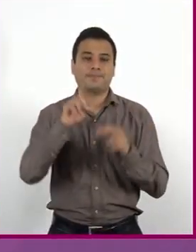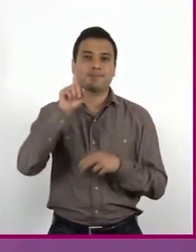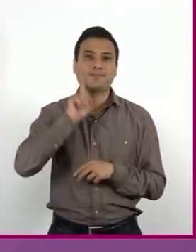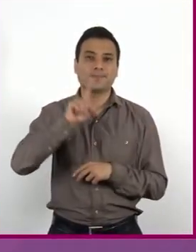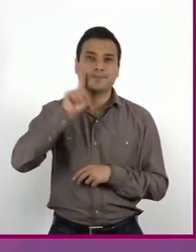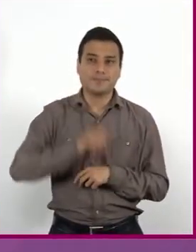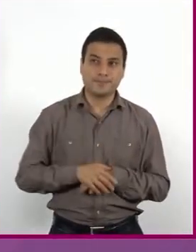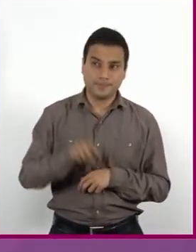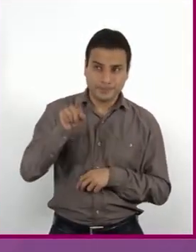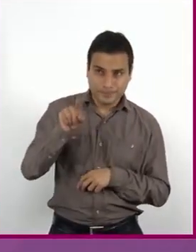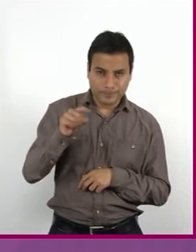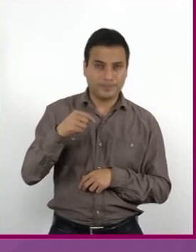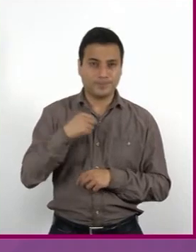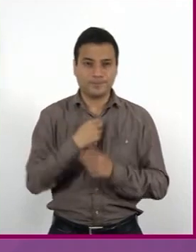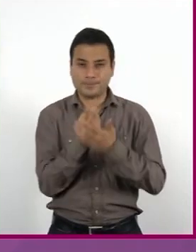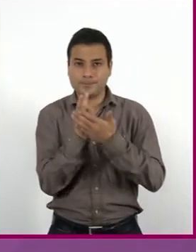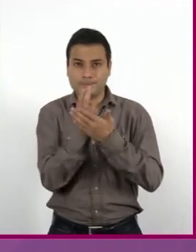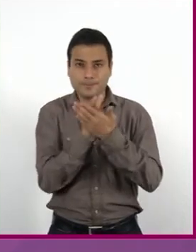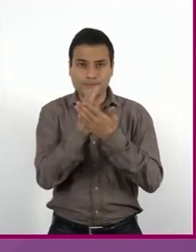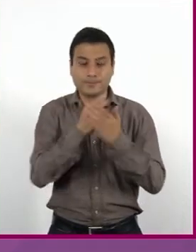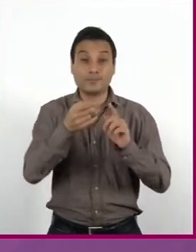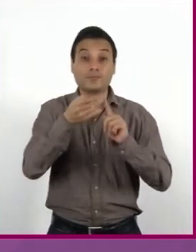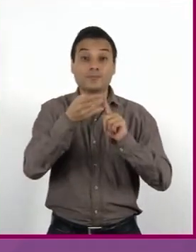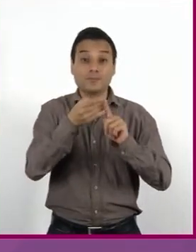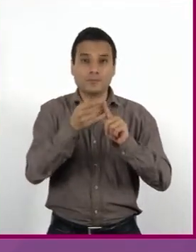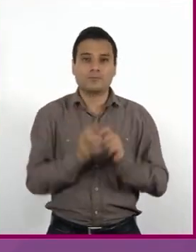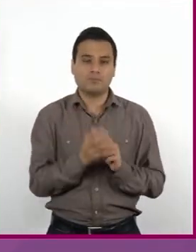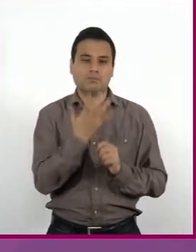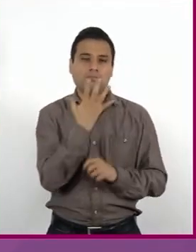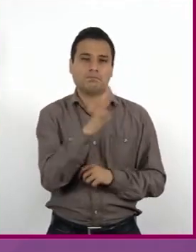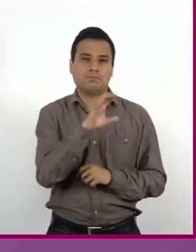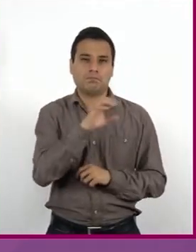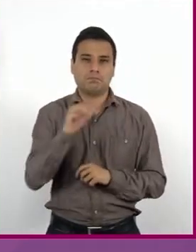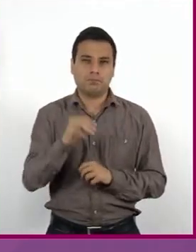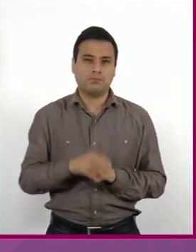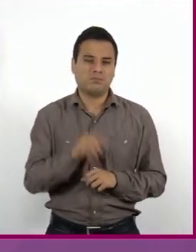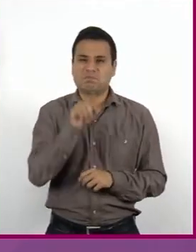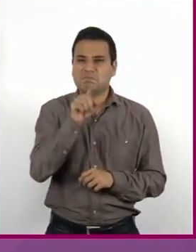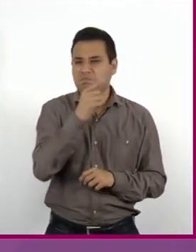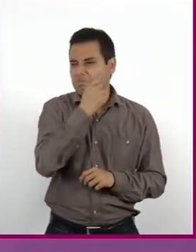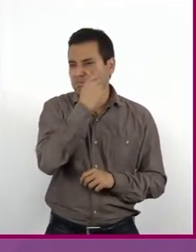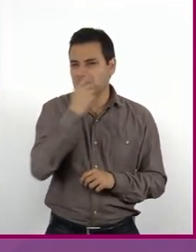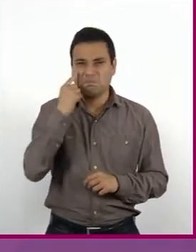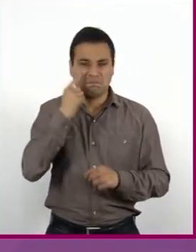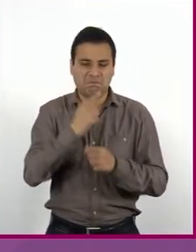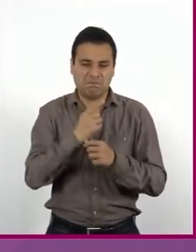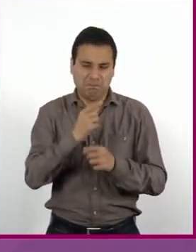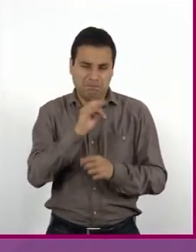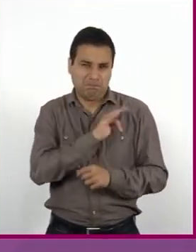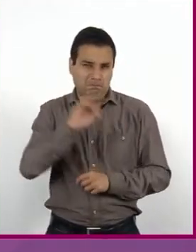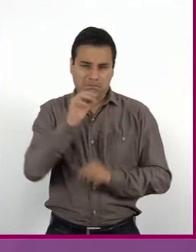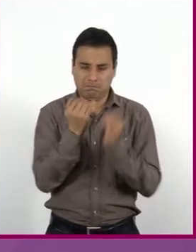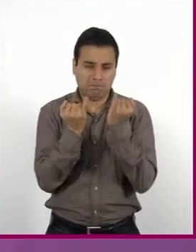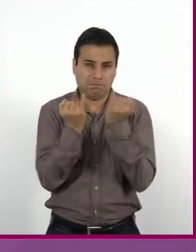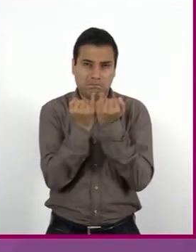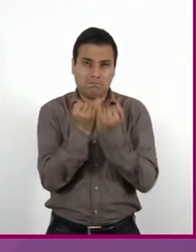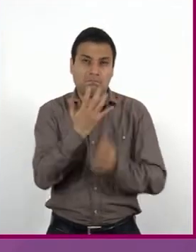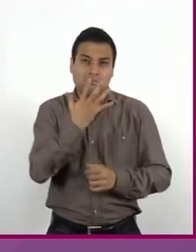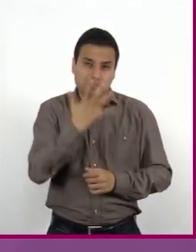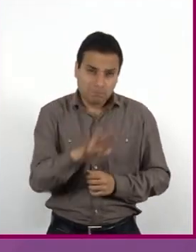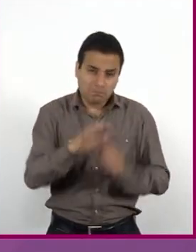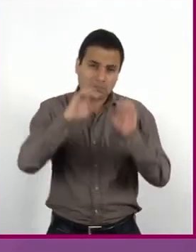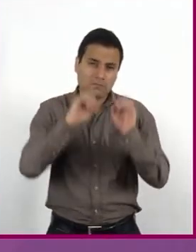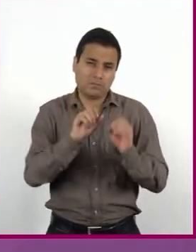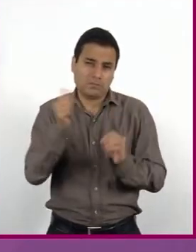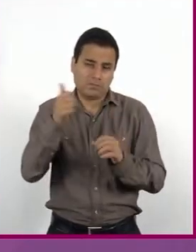yo trazamos un cuadrado de 10 centímetros de lado. Ustedes pueden trazarlo con estas medidas o con las que